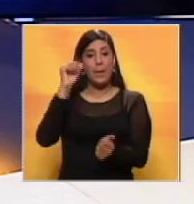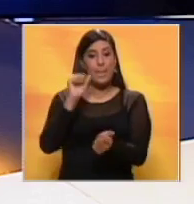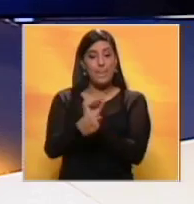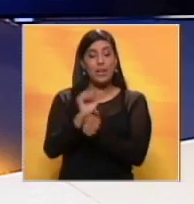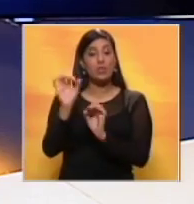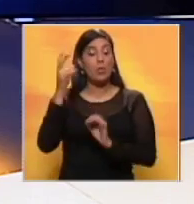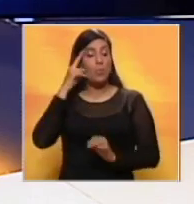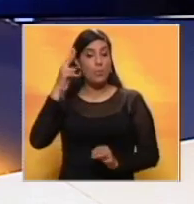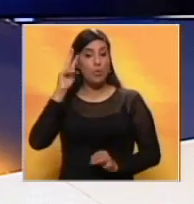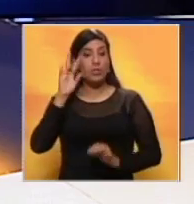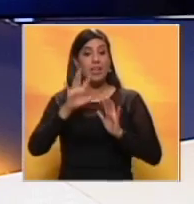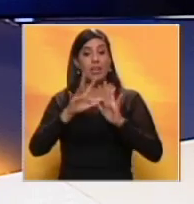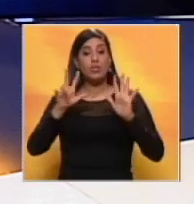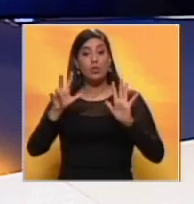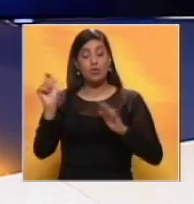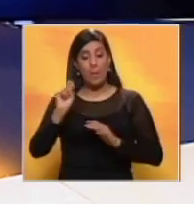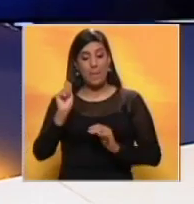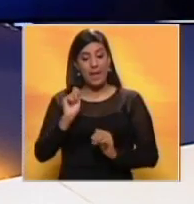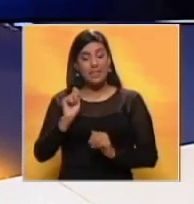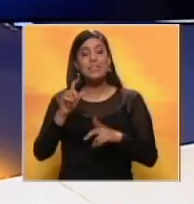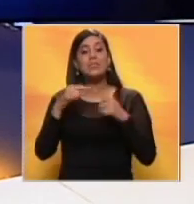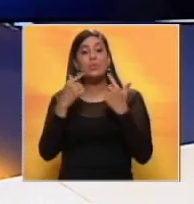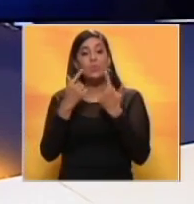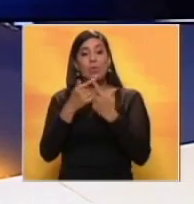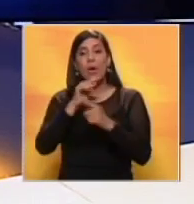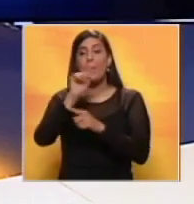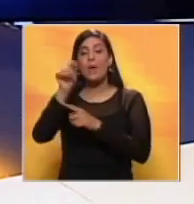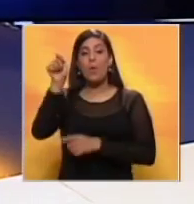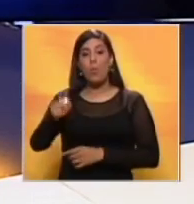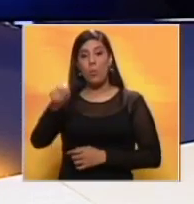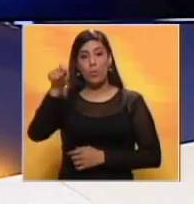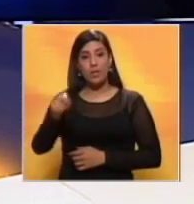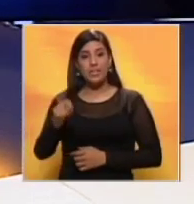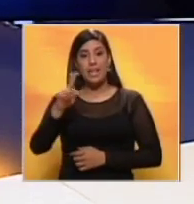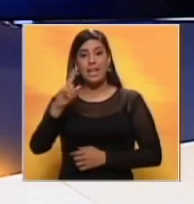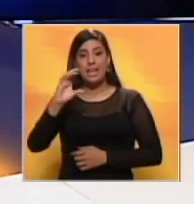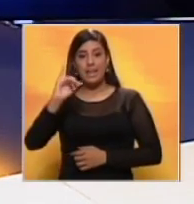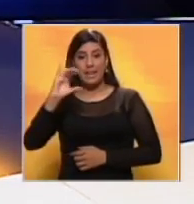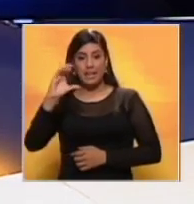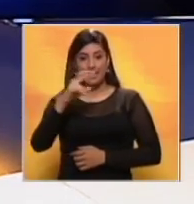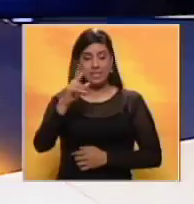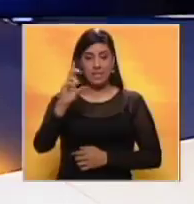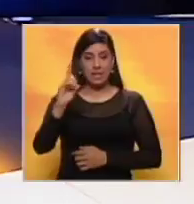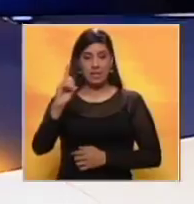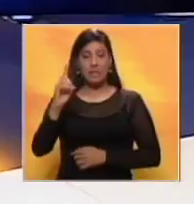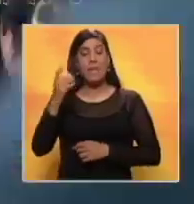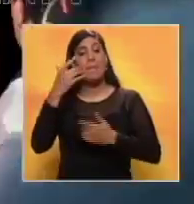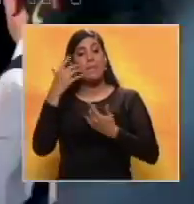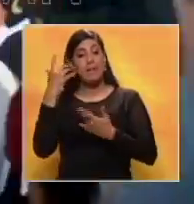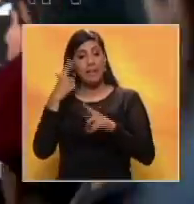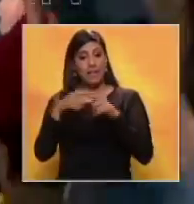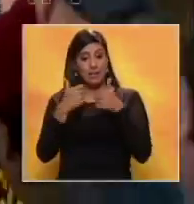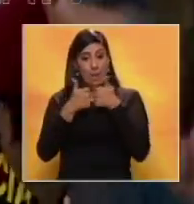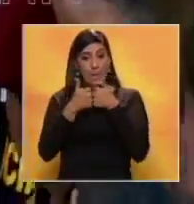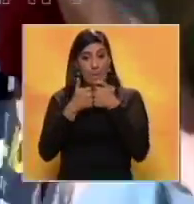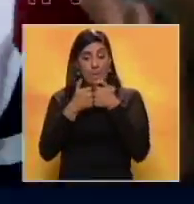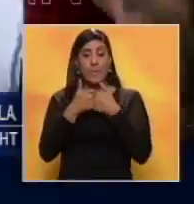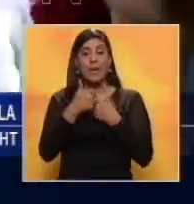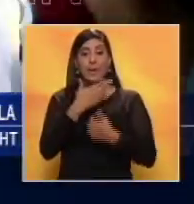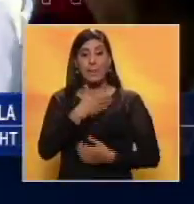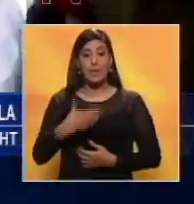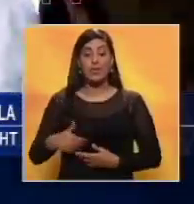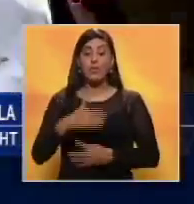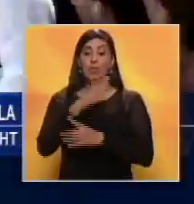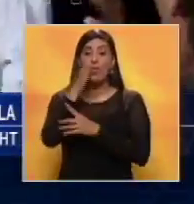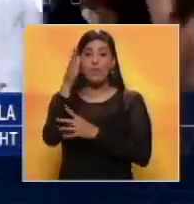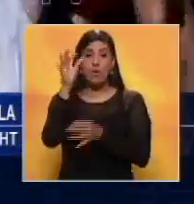detención preventiva por 18 meses dictada por el juez Richard Concepción Caruacho. La expareja presidencial llegó